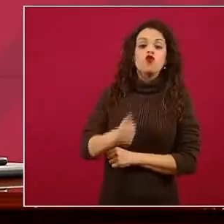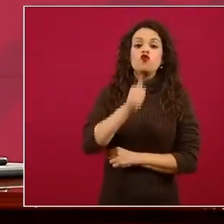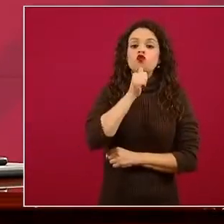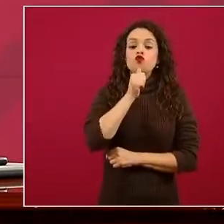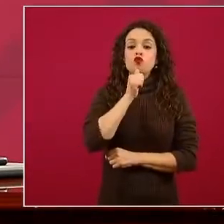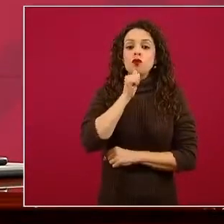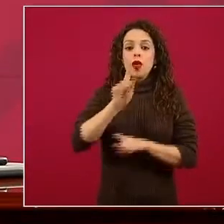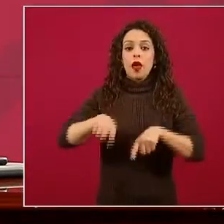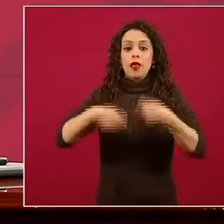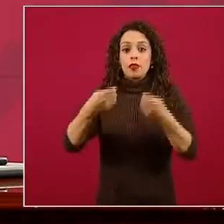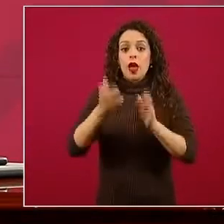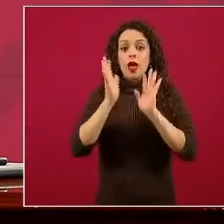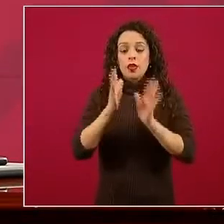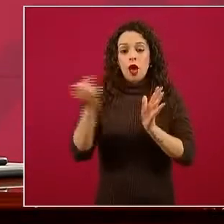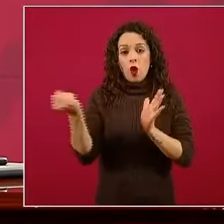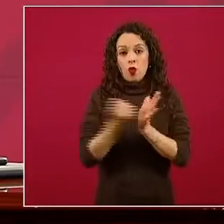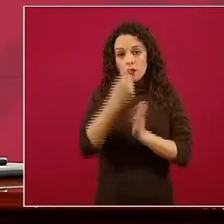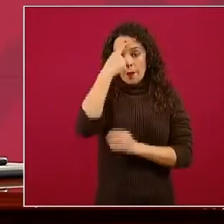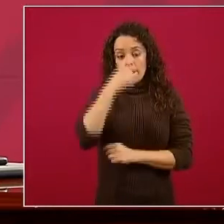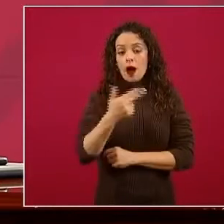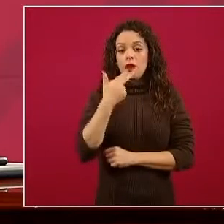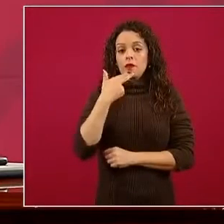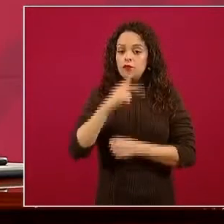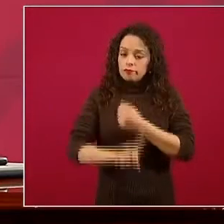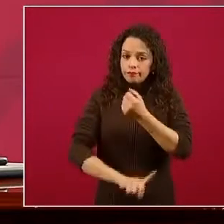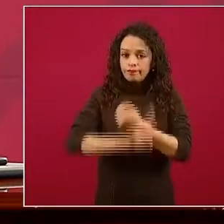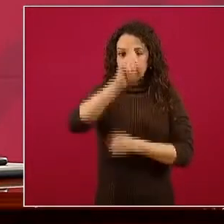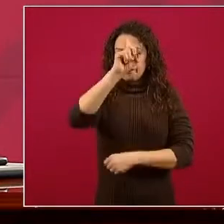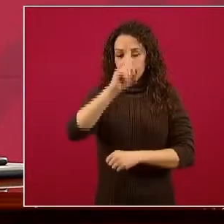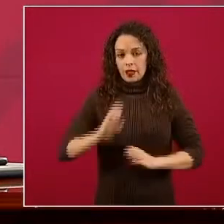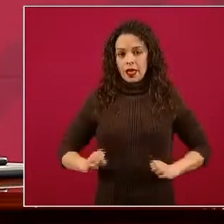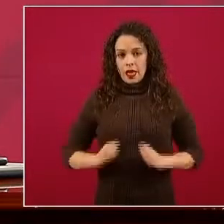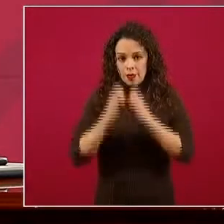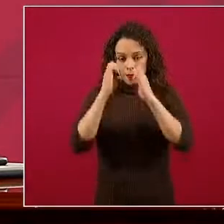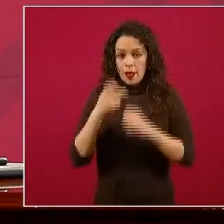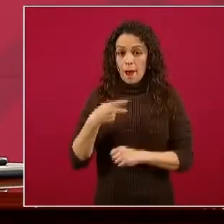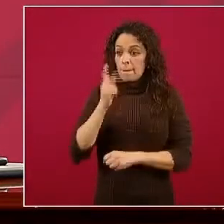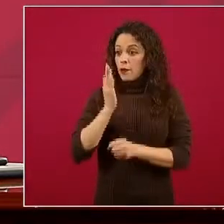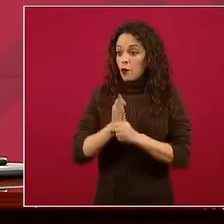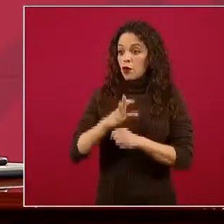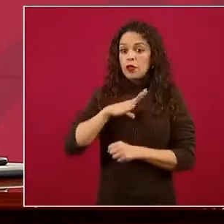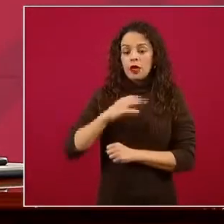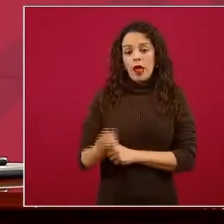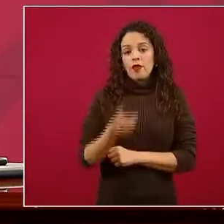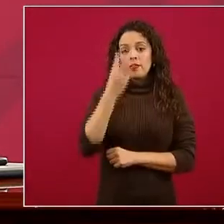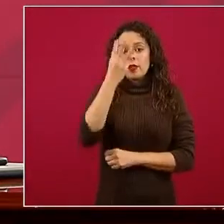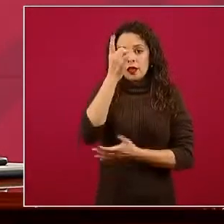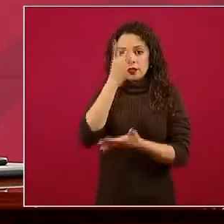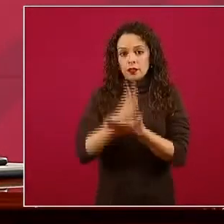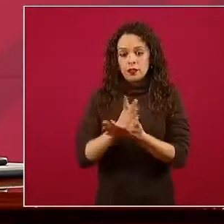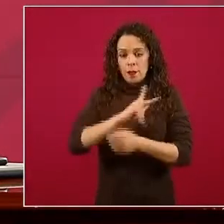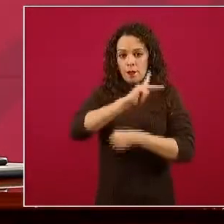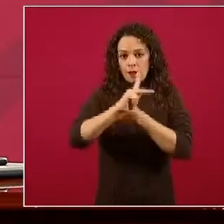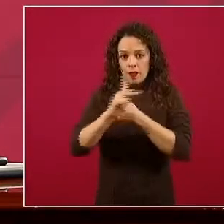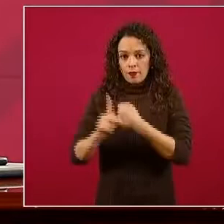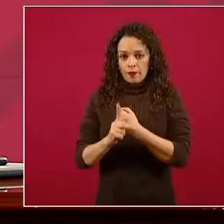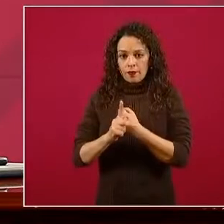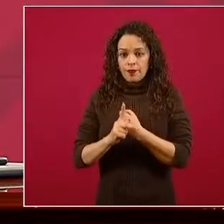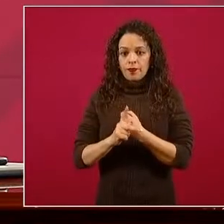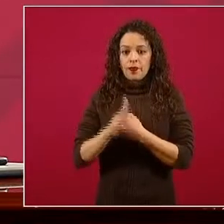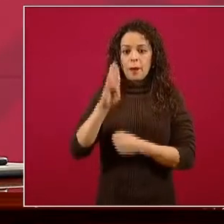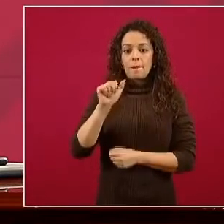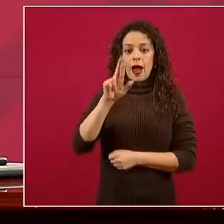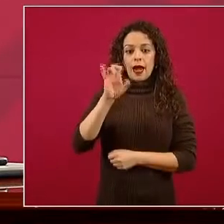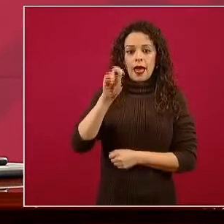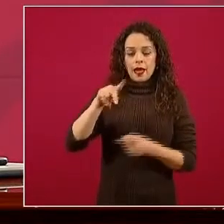conferido la autorización para uso de emergencia. Entonces, estrictamente tenemos hasta el momento solo 3 países, que son Reino Unido,